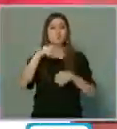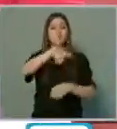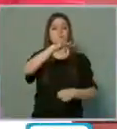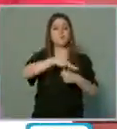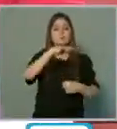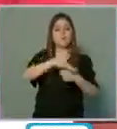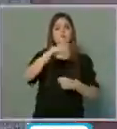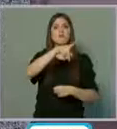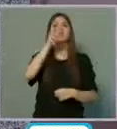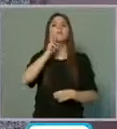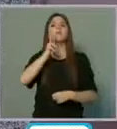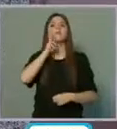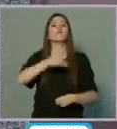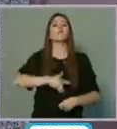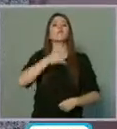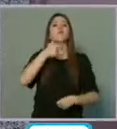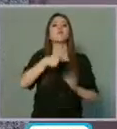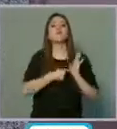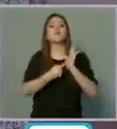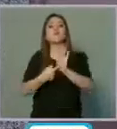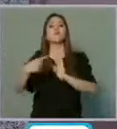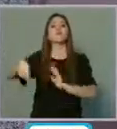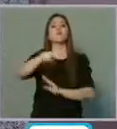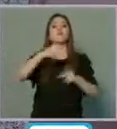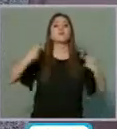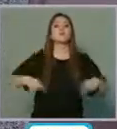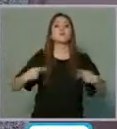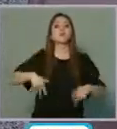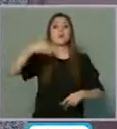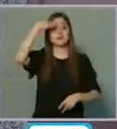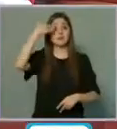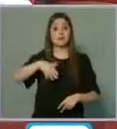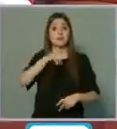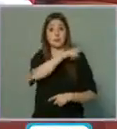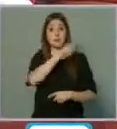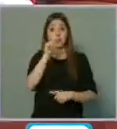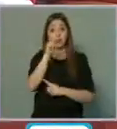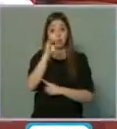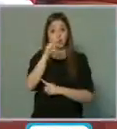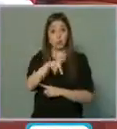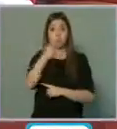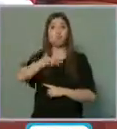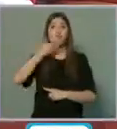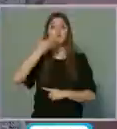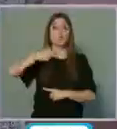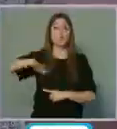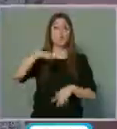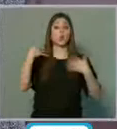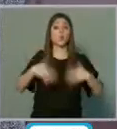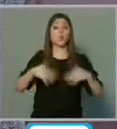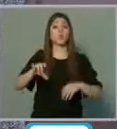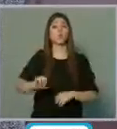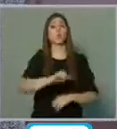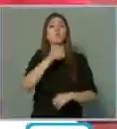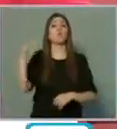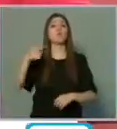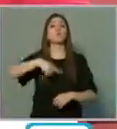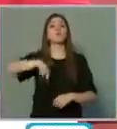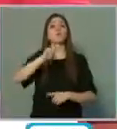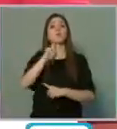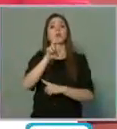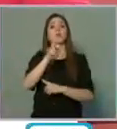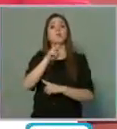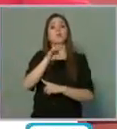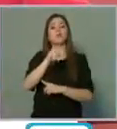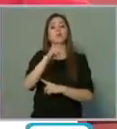bueno, se va a poner a prueba la popularidad de Donald Trump y también el poder del Partido Republicano para mantener la mayoría